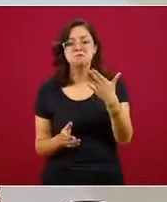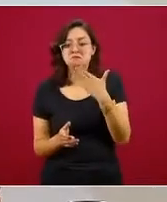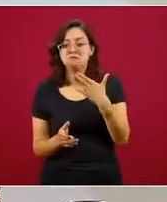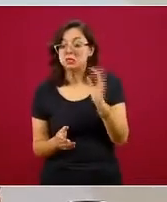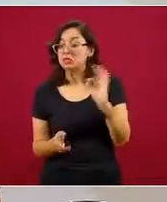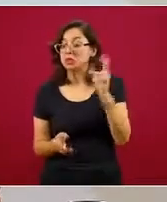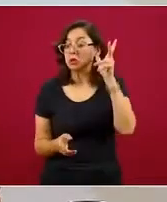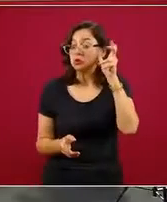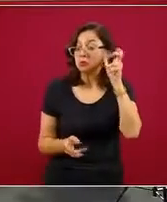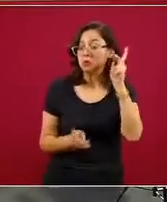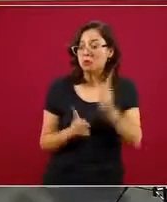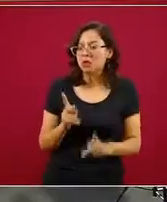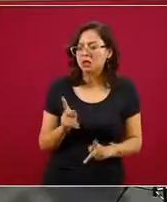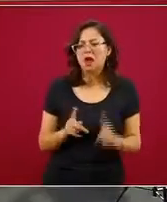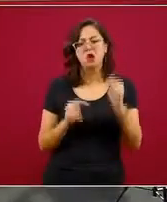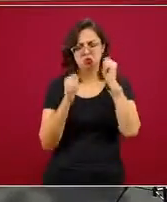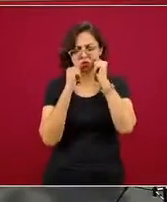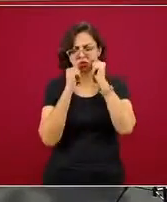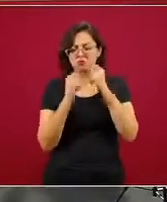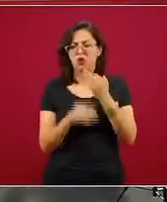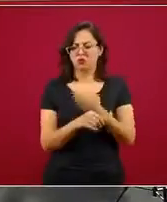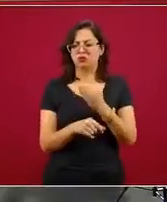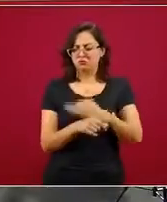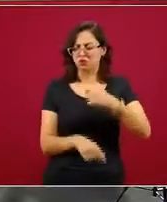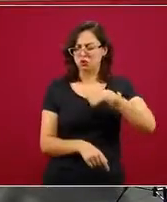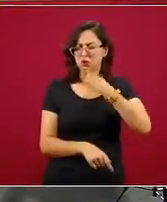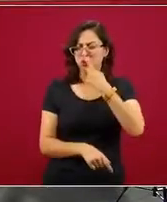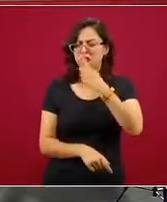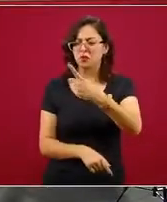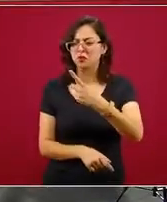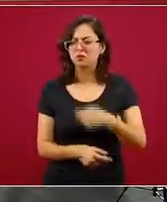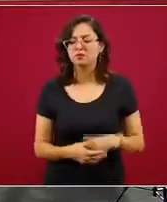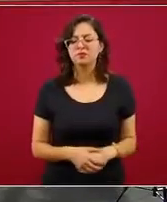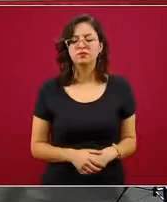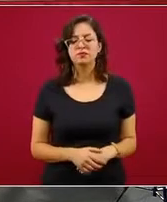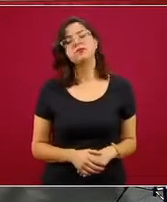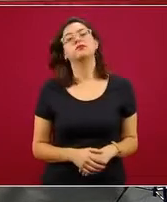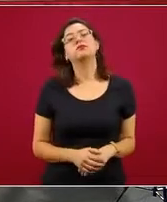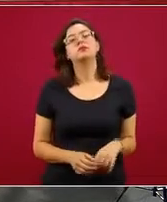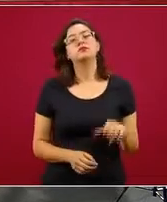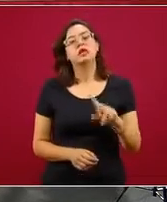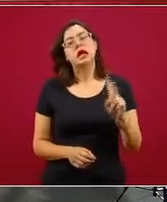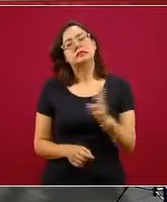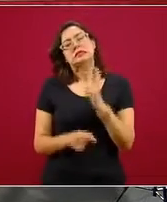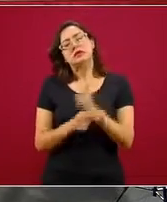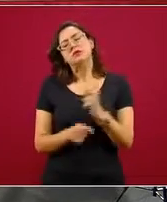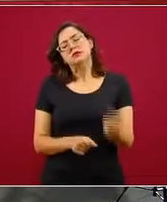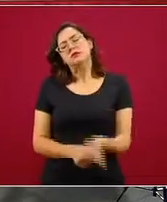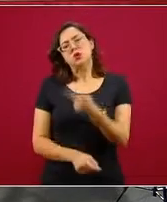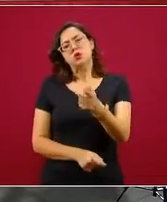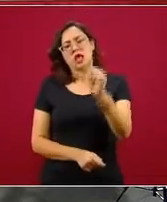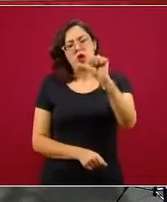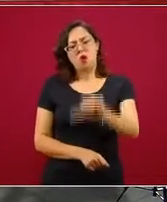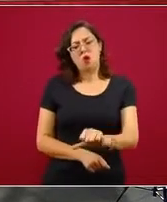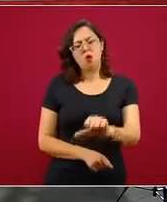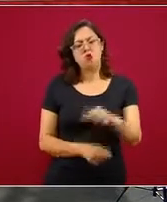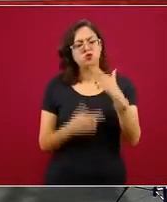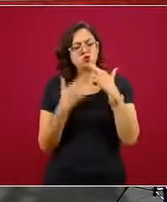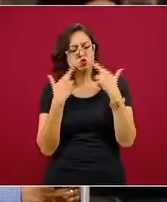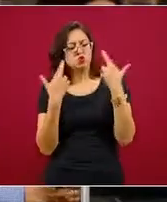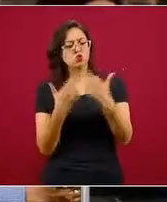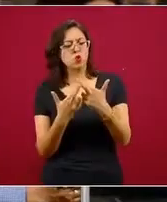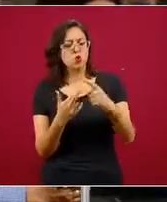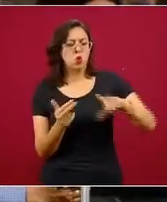estoy diciendo. Y segunda rápida, esta reunión que tuvo el día de hoy con los gobernadores y las gobernadoras del país, ¿cuál fue